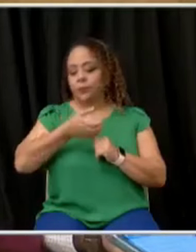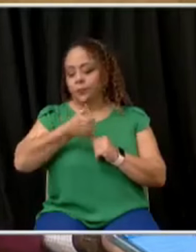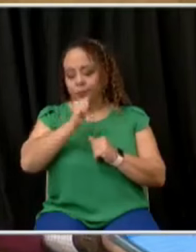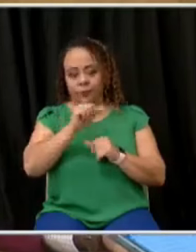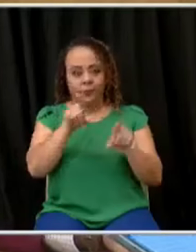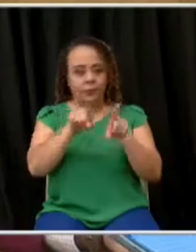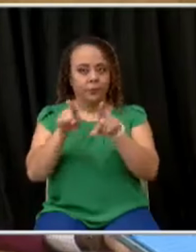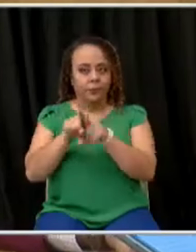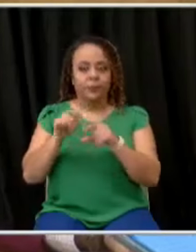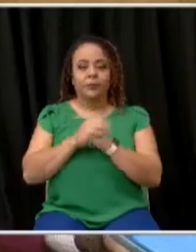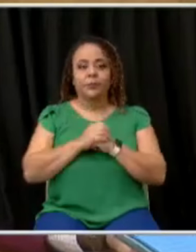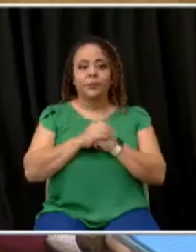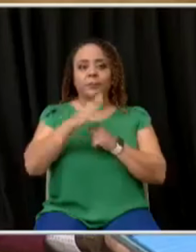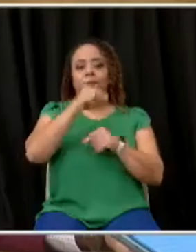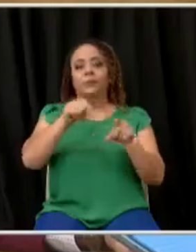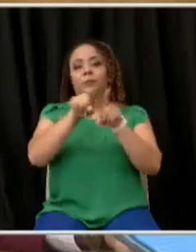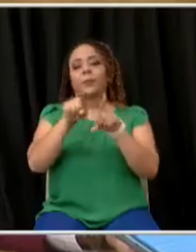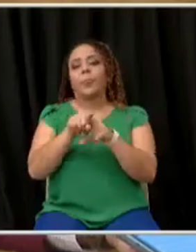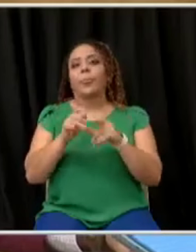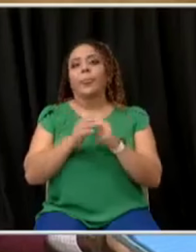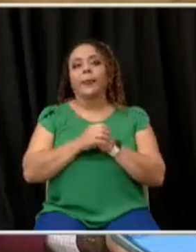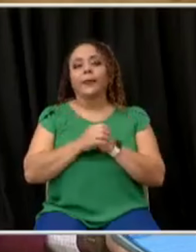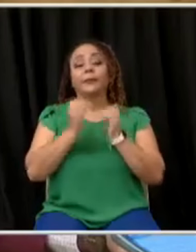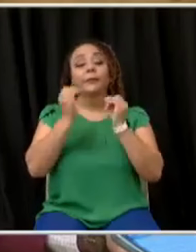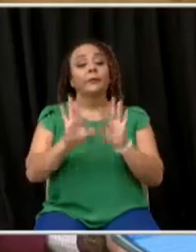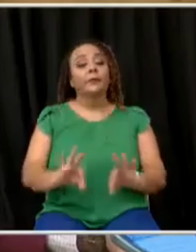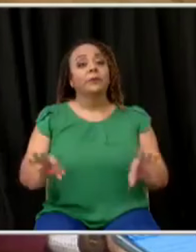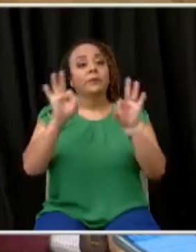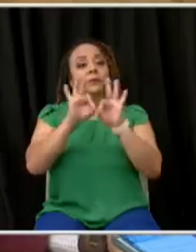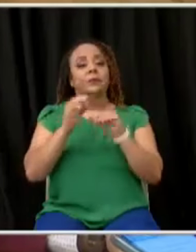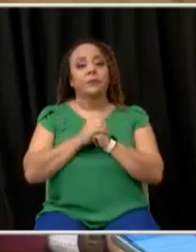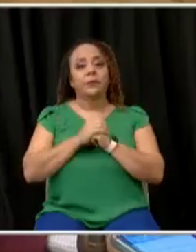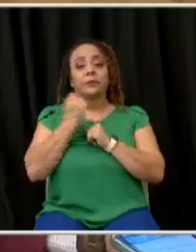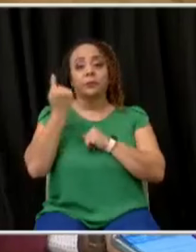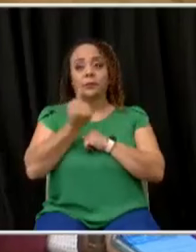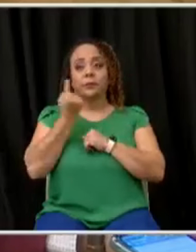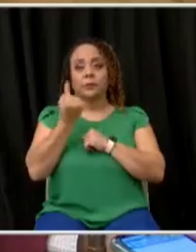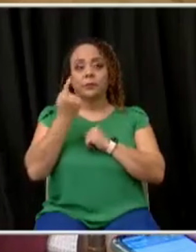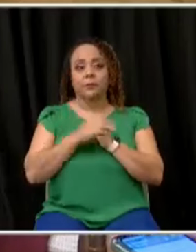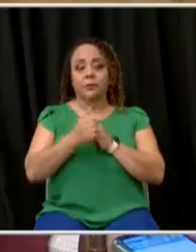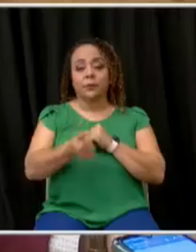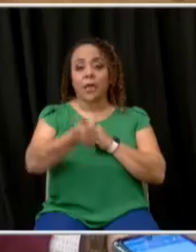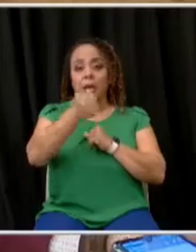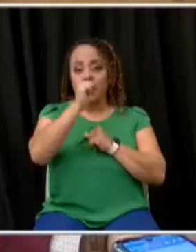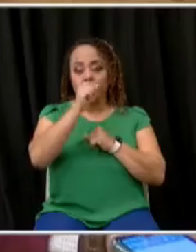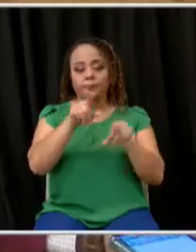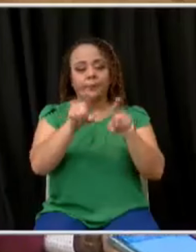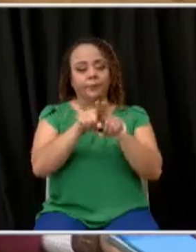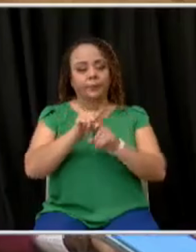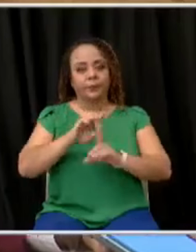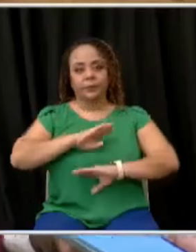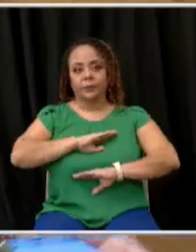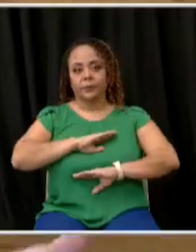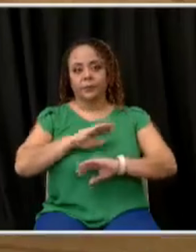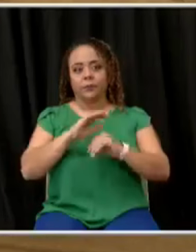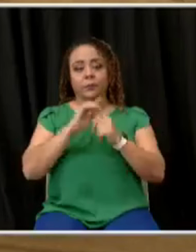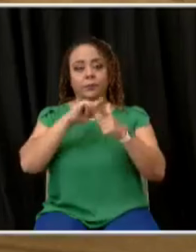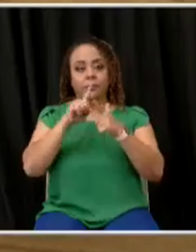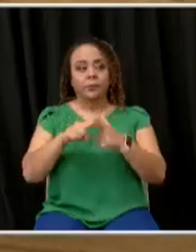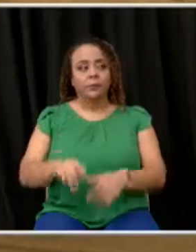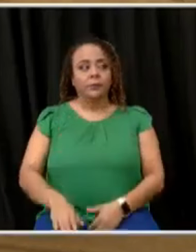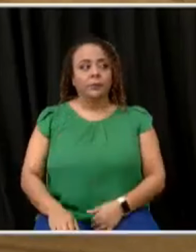cervecita tampoco. Y además es muy importante tener en cuenta que solamente el agua tampoco le funciona.